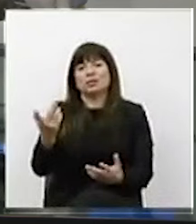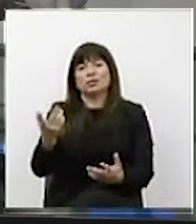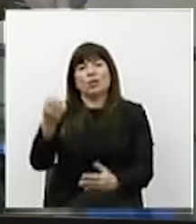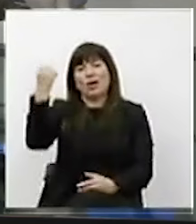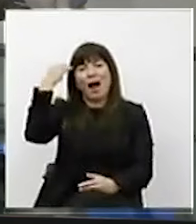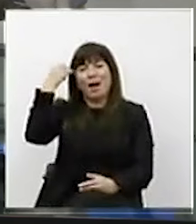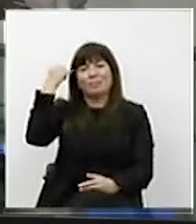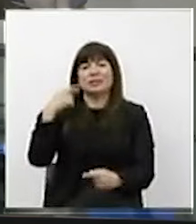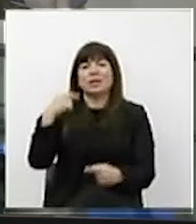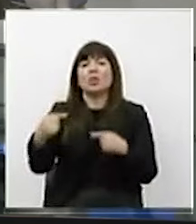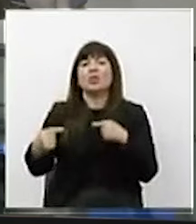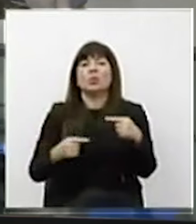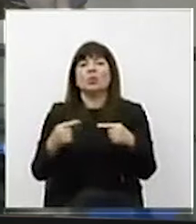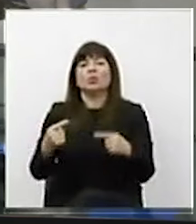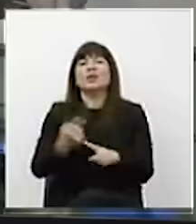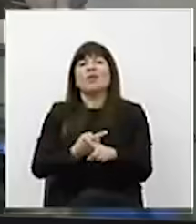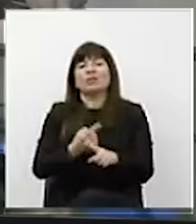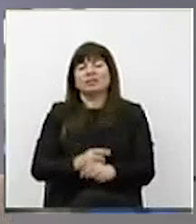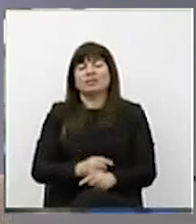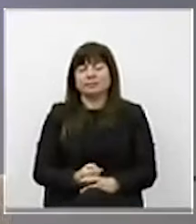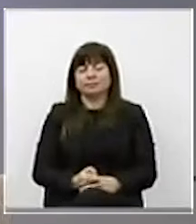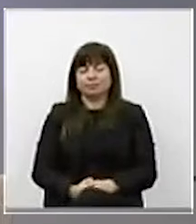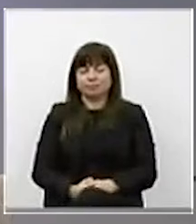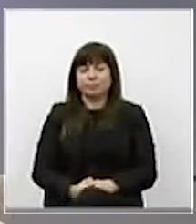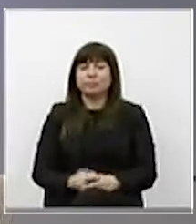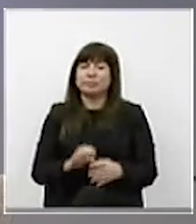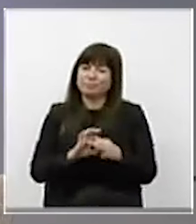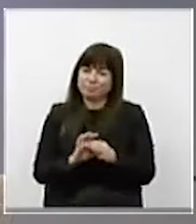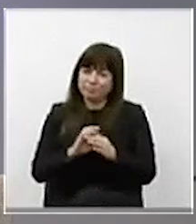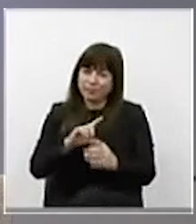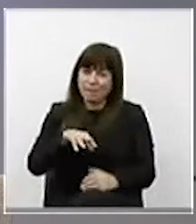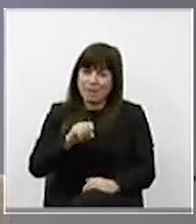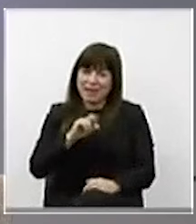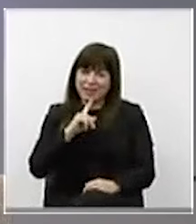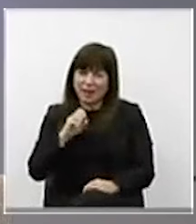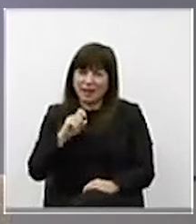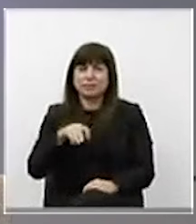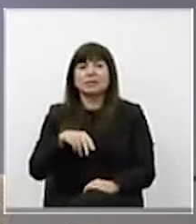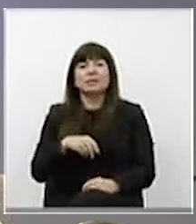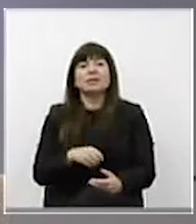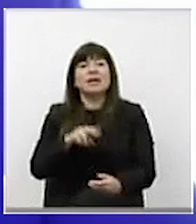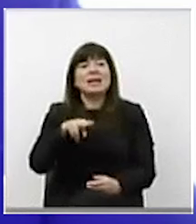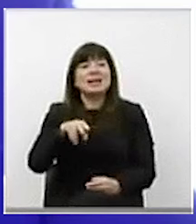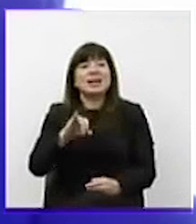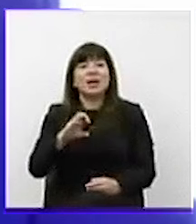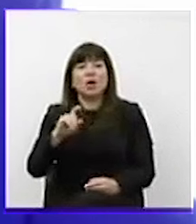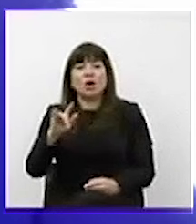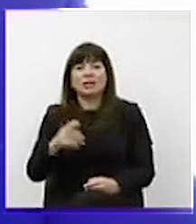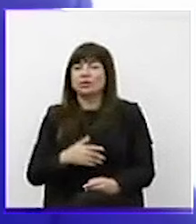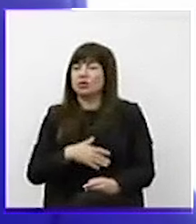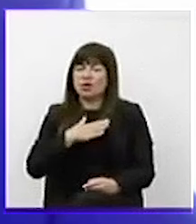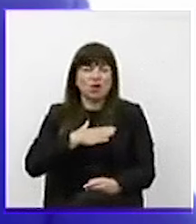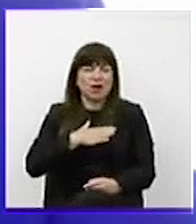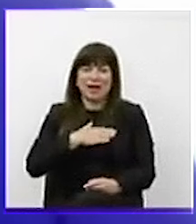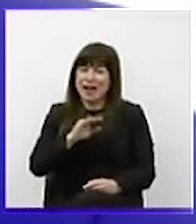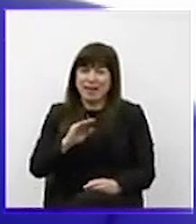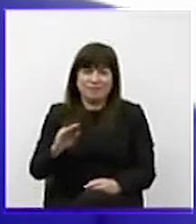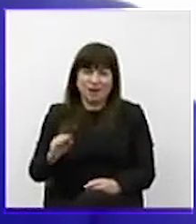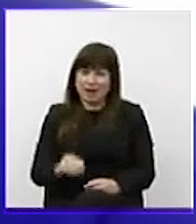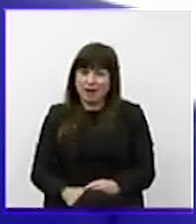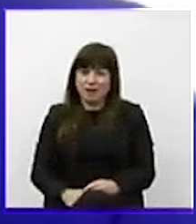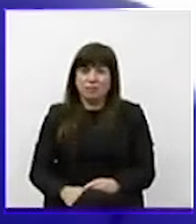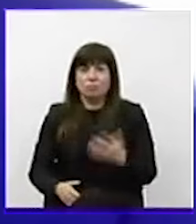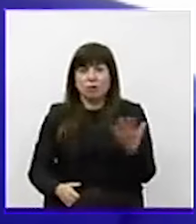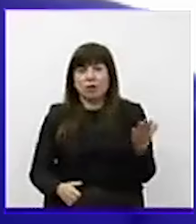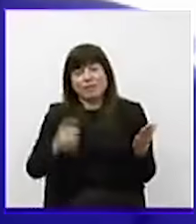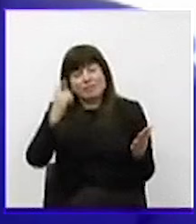la capacidad de discutir y conversar las cosas. Gracias, Matías. Nicolás. Bernardo, yo no quería hablar de esto porque